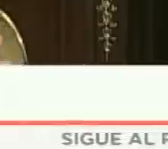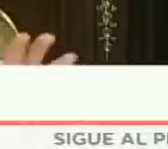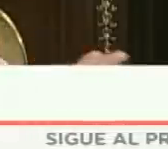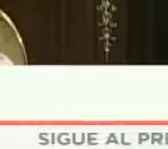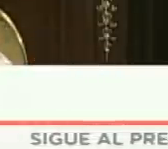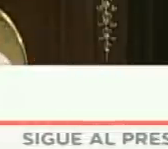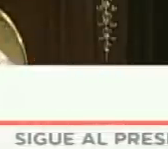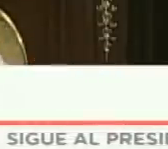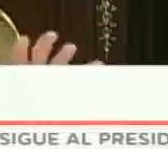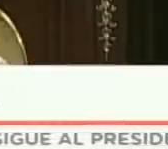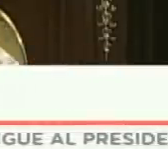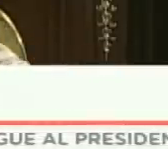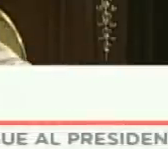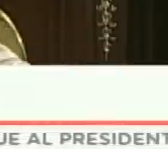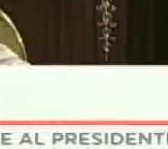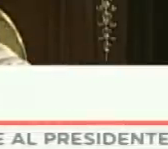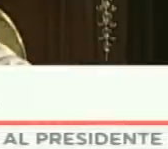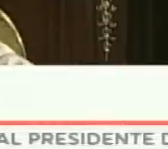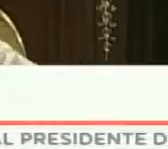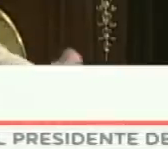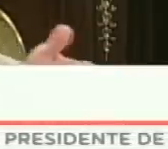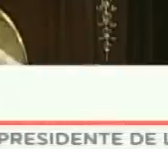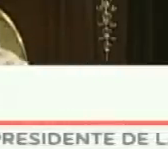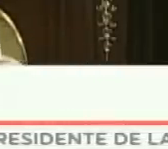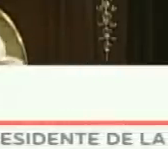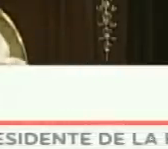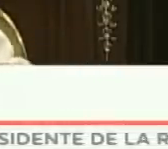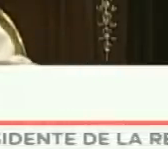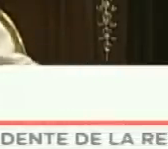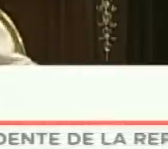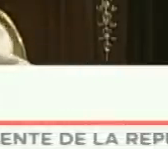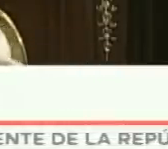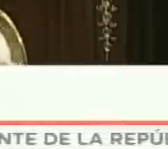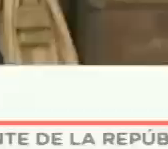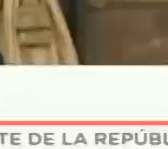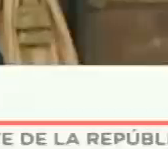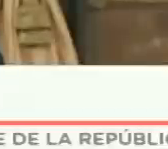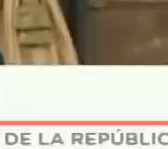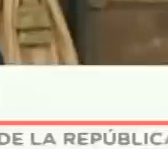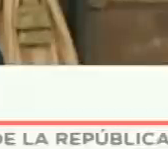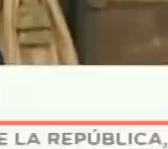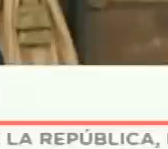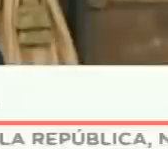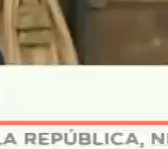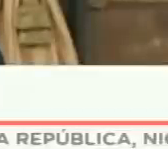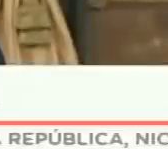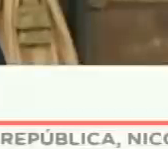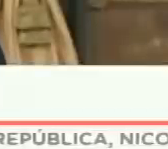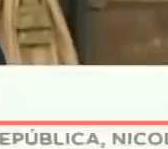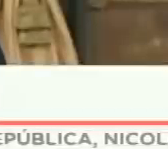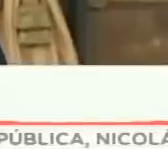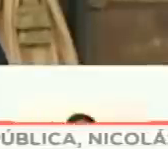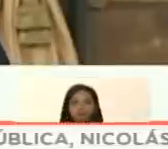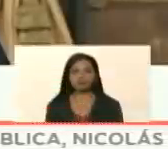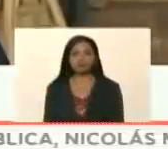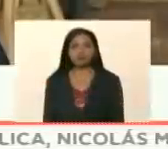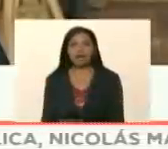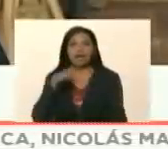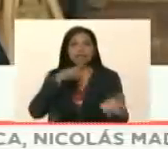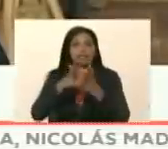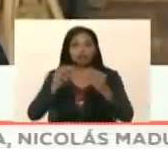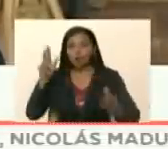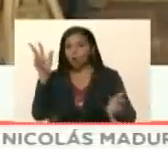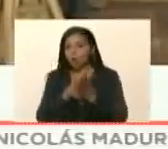plantas de manera expedita el producto que tienen en sus almacenes. Correcto, tenemos que garantizar entonces que todo se